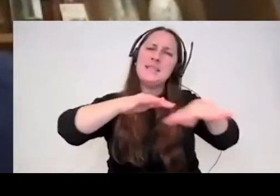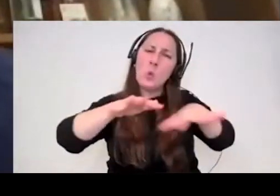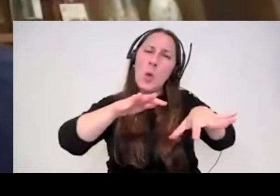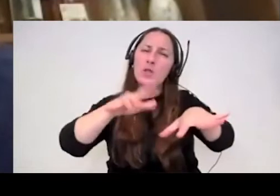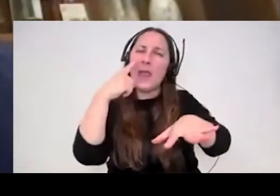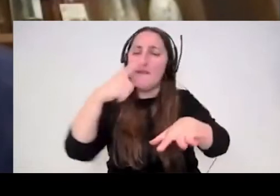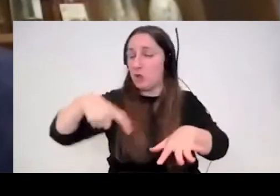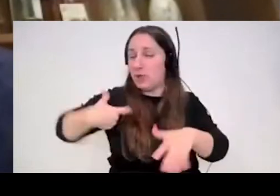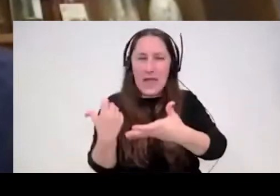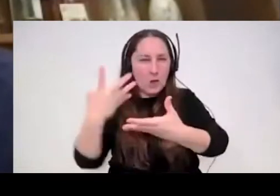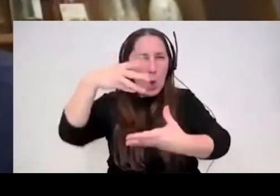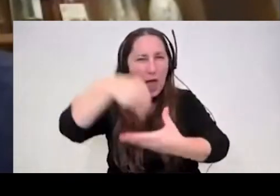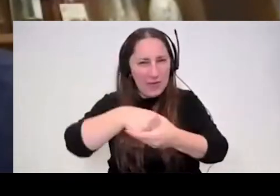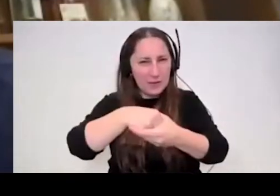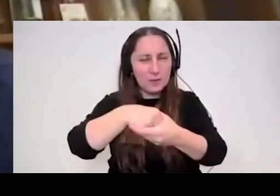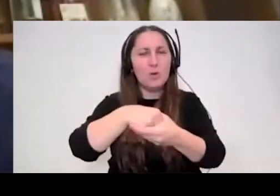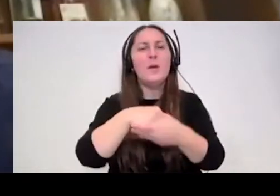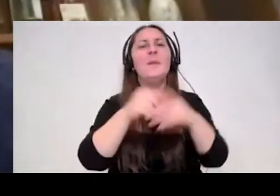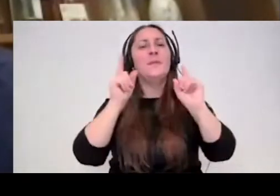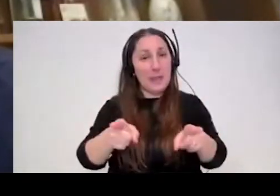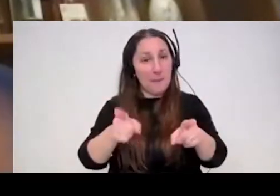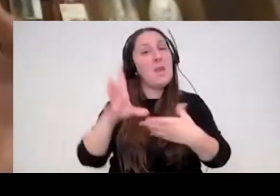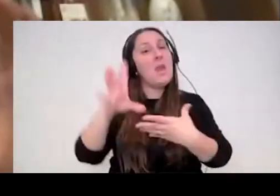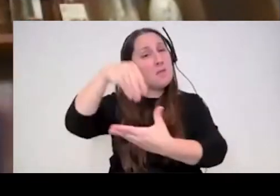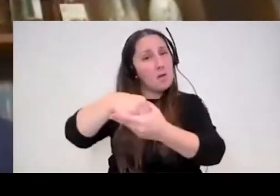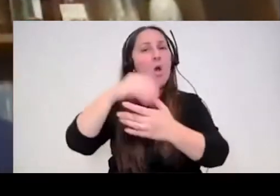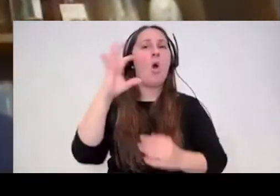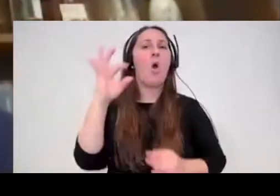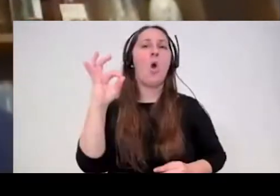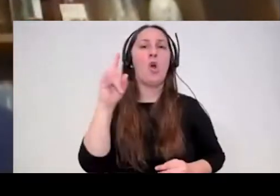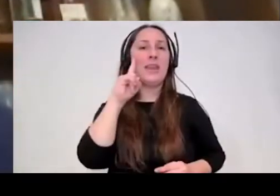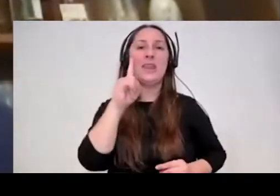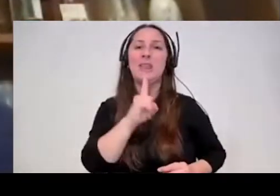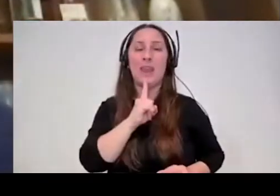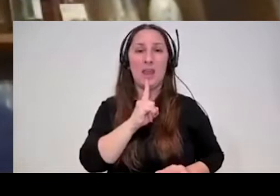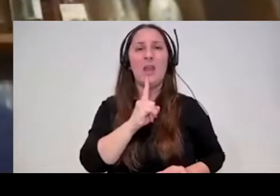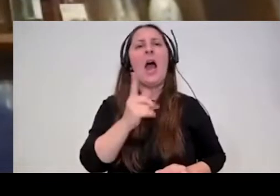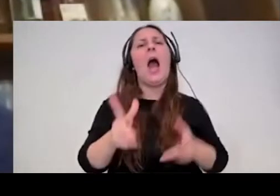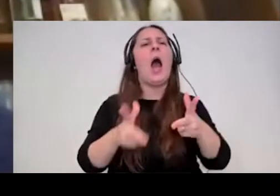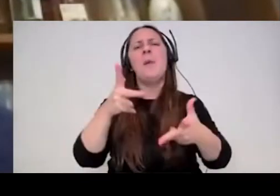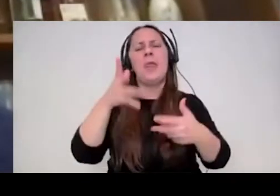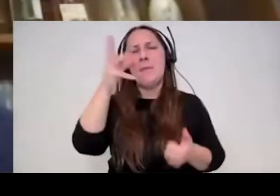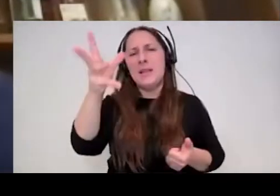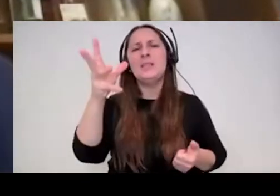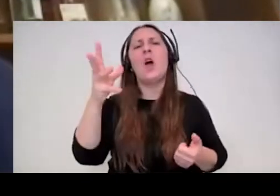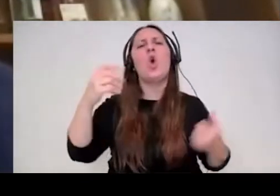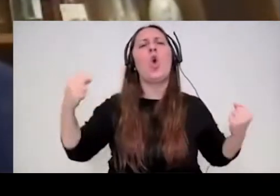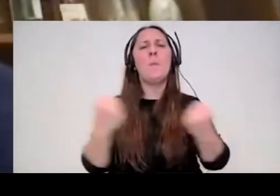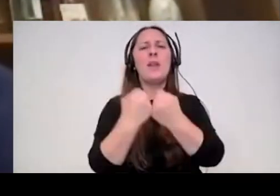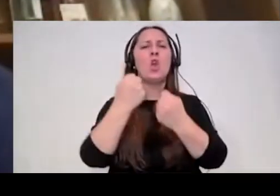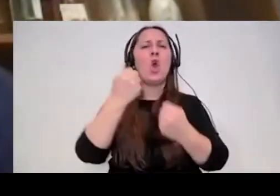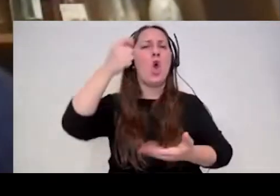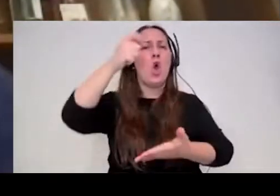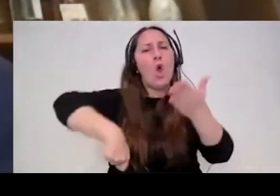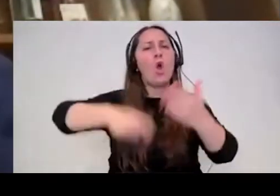internacionales y particularmente también de la OIT. Porque se habla mucho del convenio 87 de la OIT. Y es importante